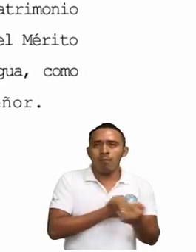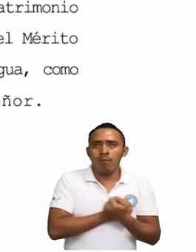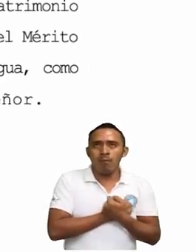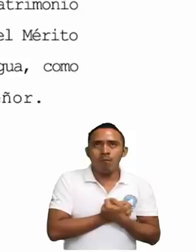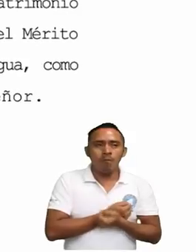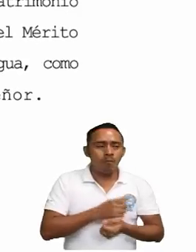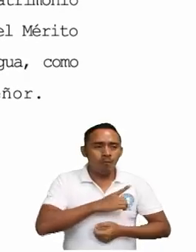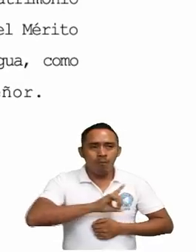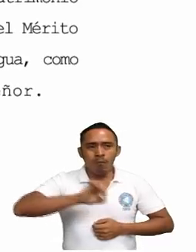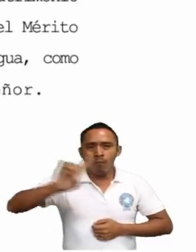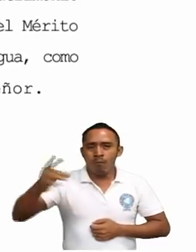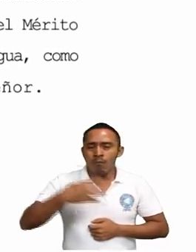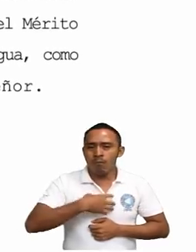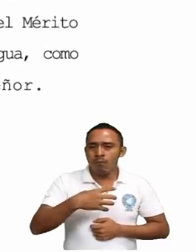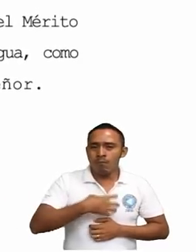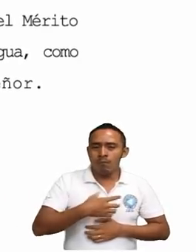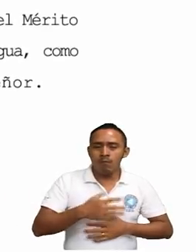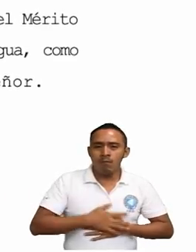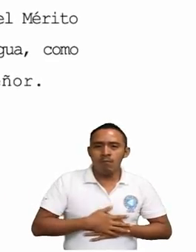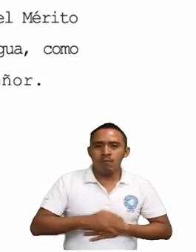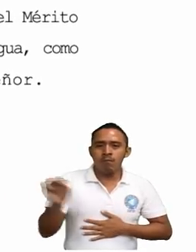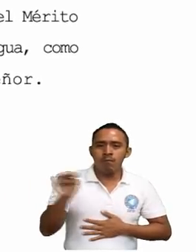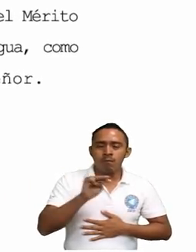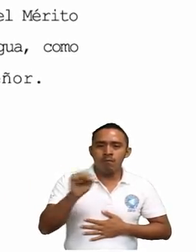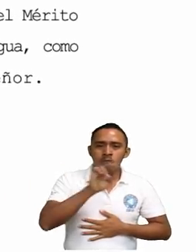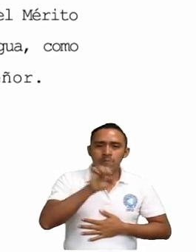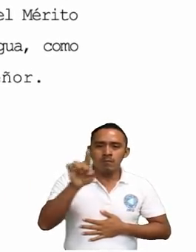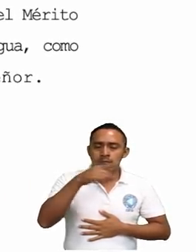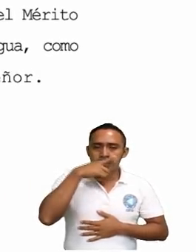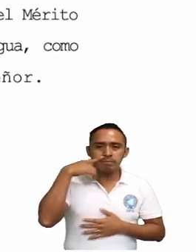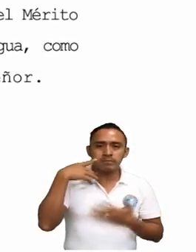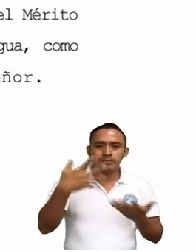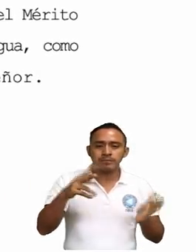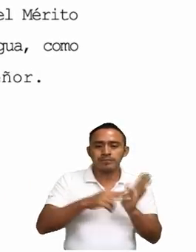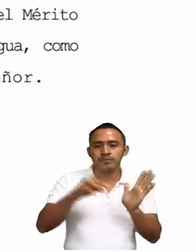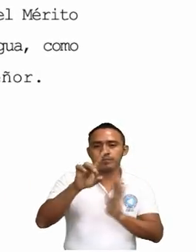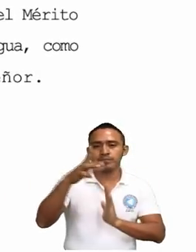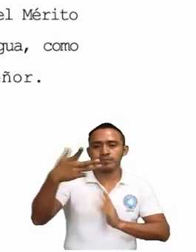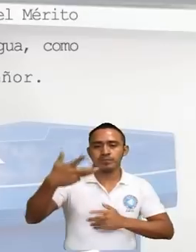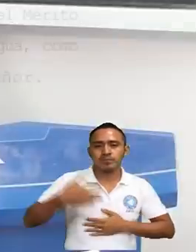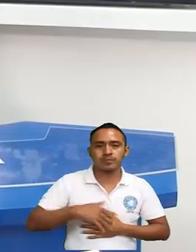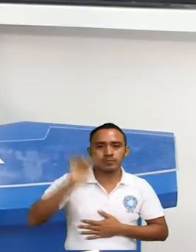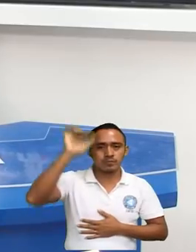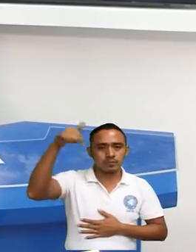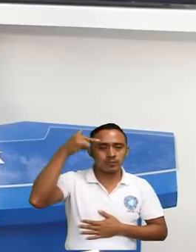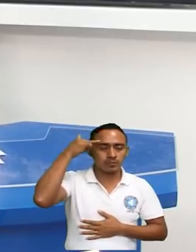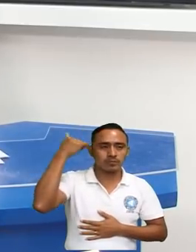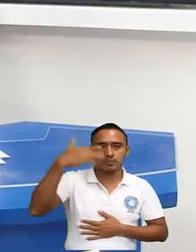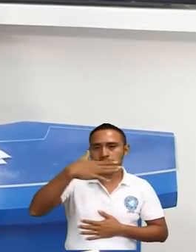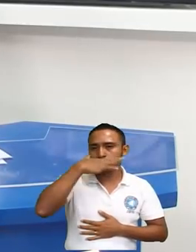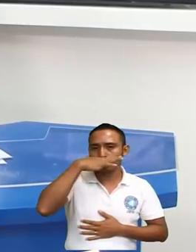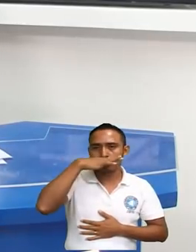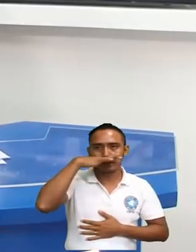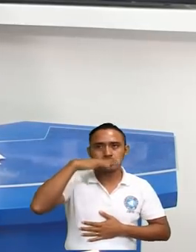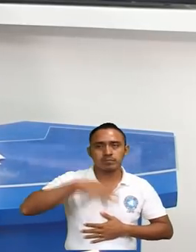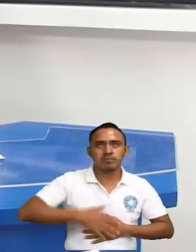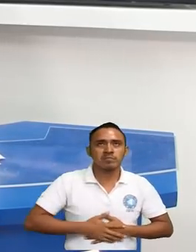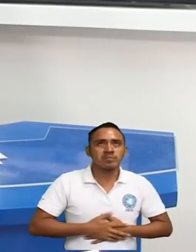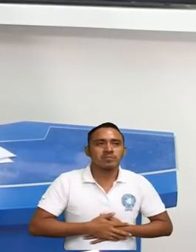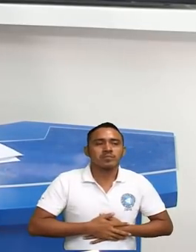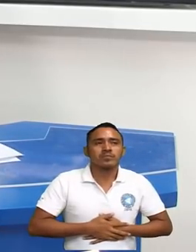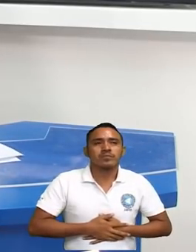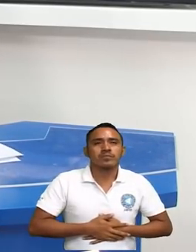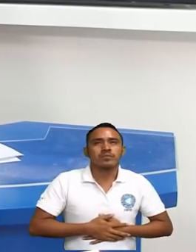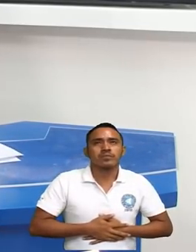a Dios nuestro Señor. Martes 11 de junio del año 2019, Gobierno de Reconciliación y